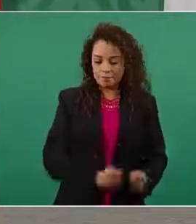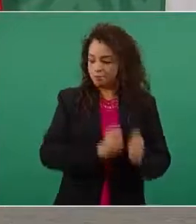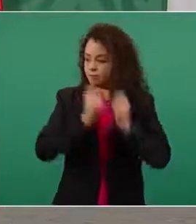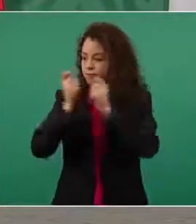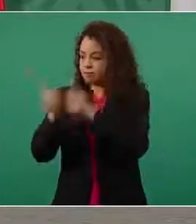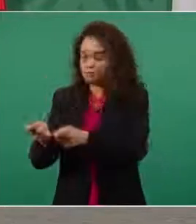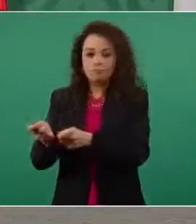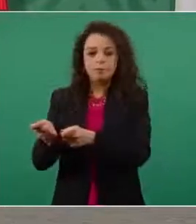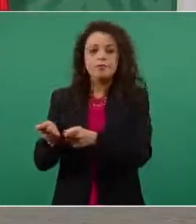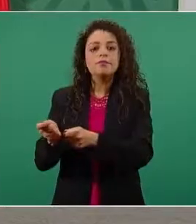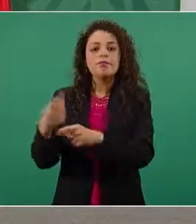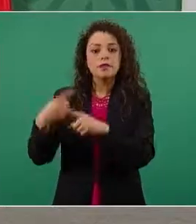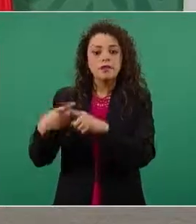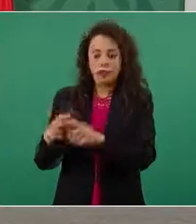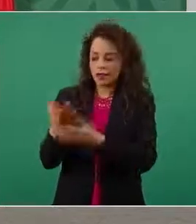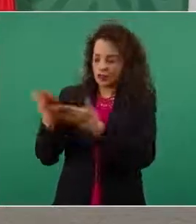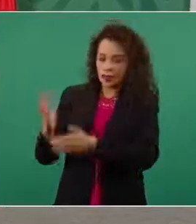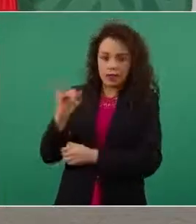y lo que